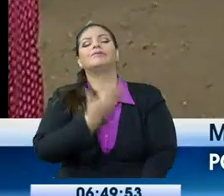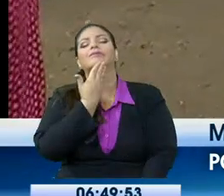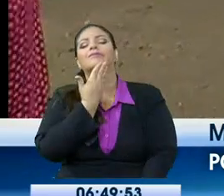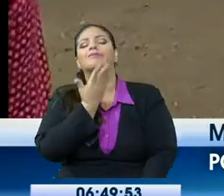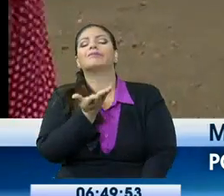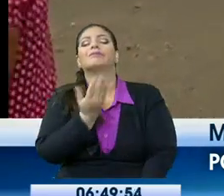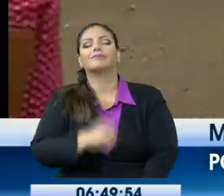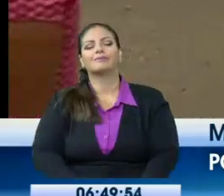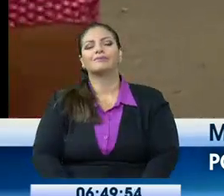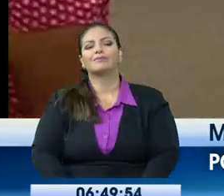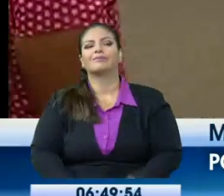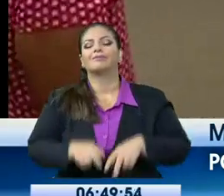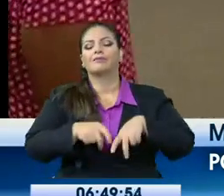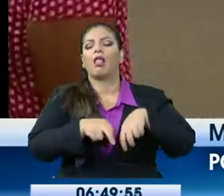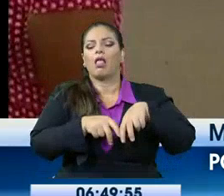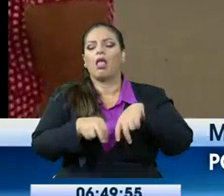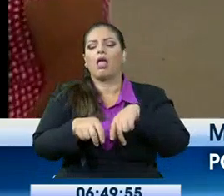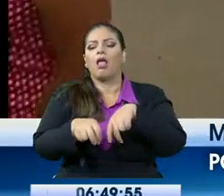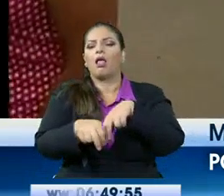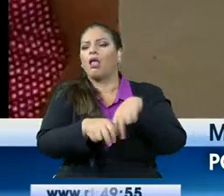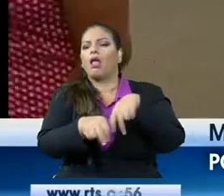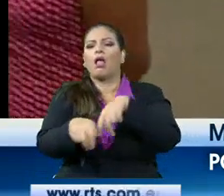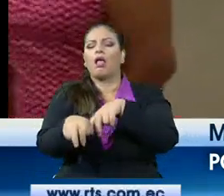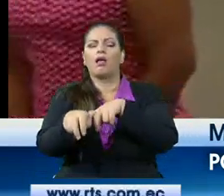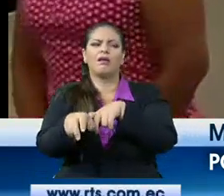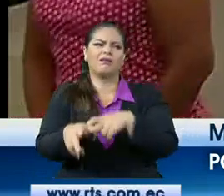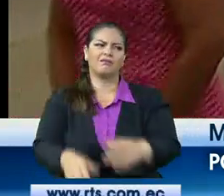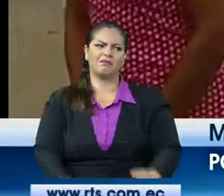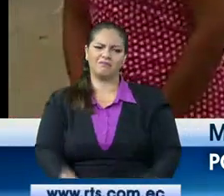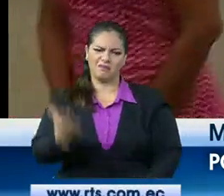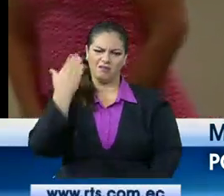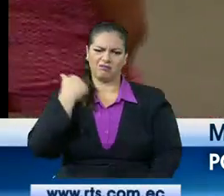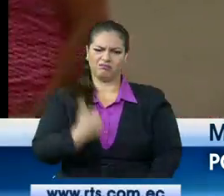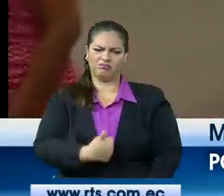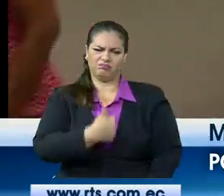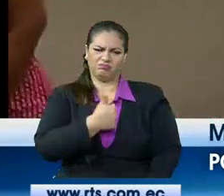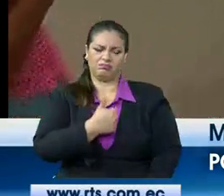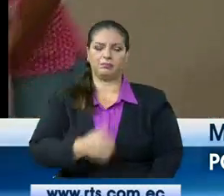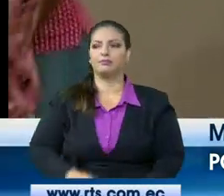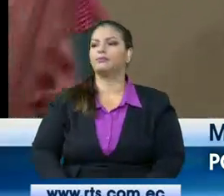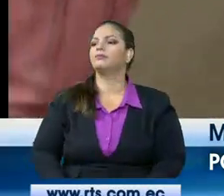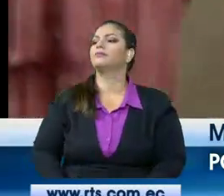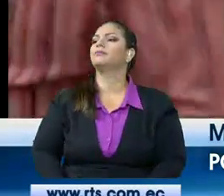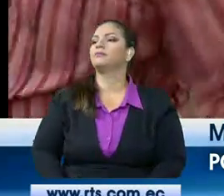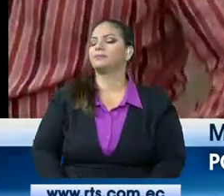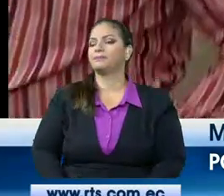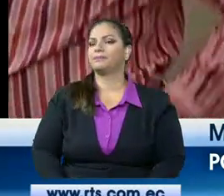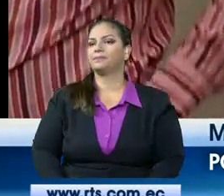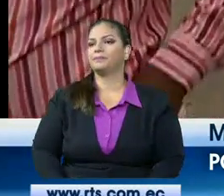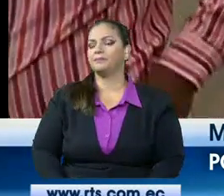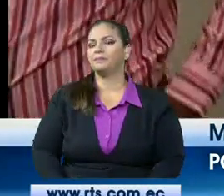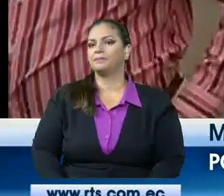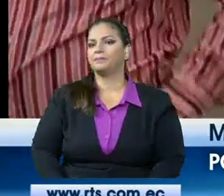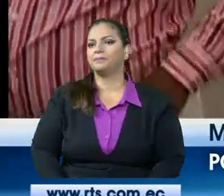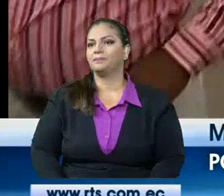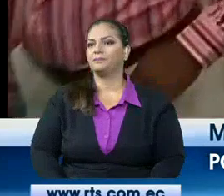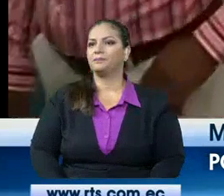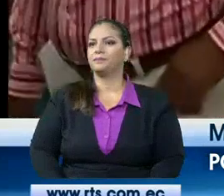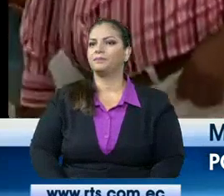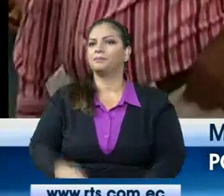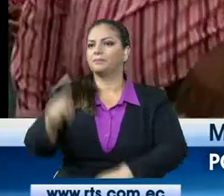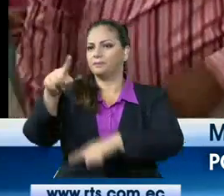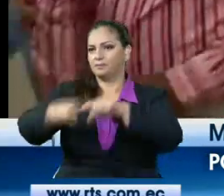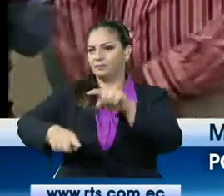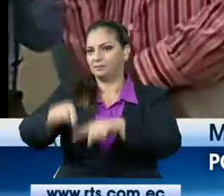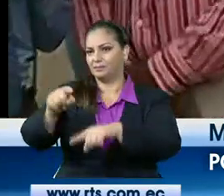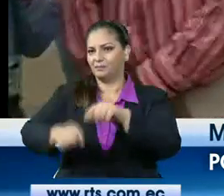Ese es el malestar. Vamos que de inmediato el diálogo, continuamos con el resto de moradores quienes se han hecho presentes en este punto. Mi estimado amigo, se dio como alternativa, se